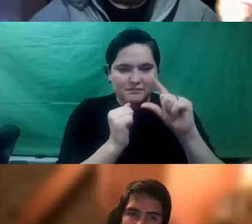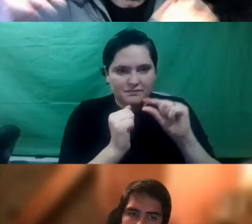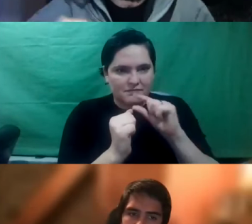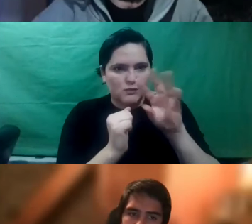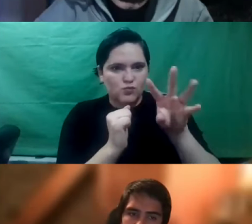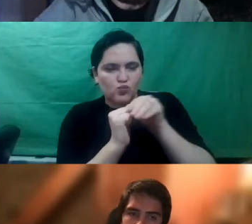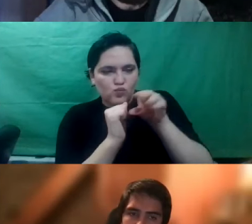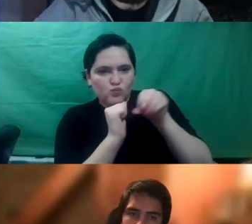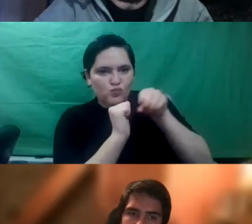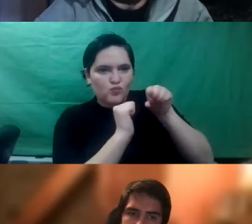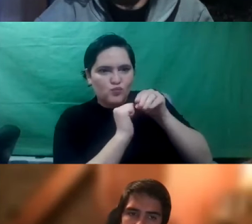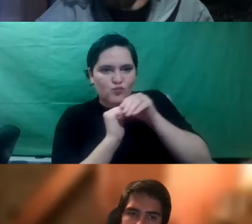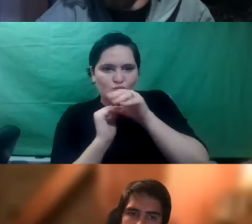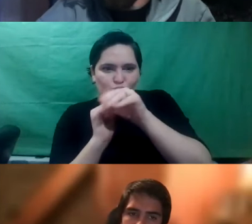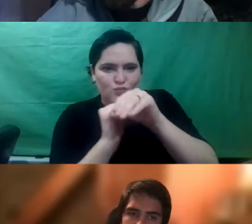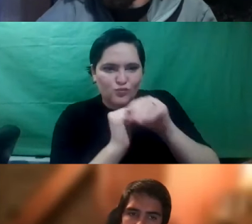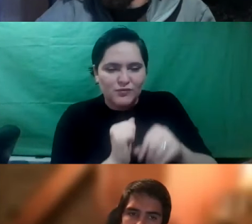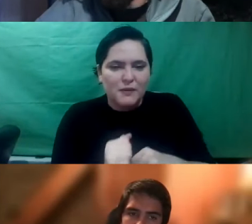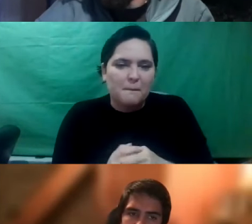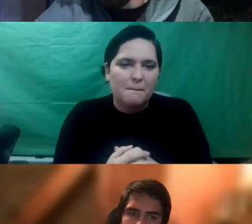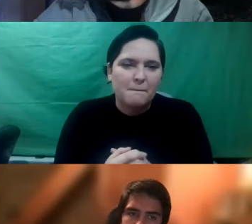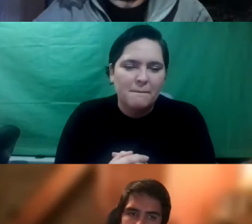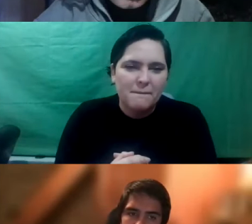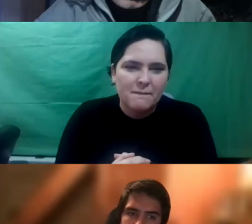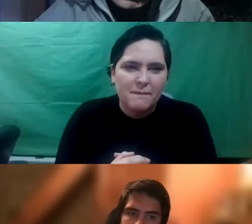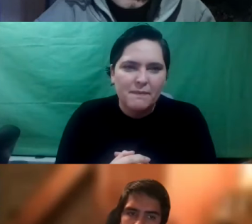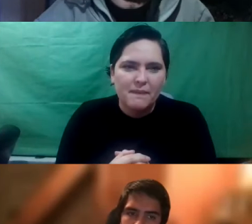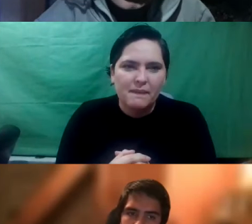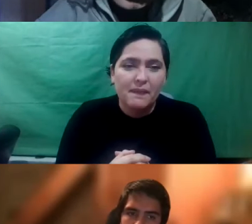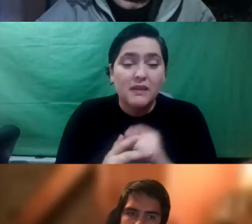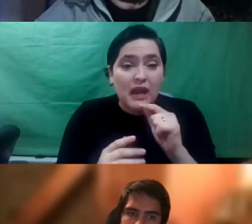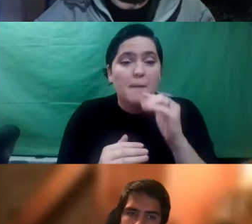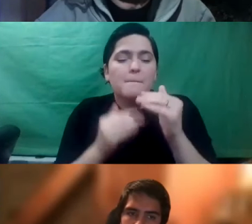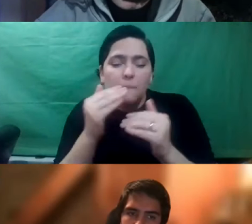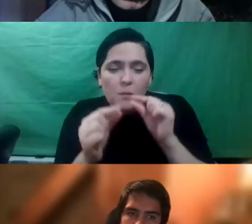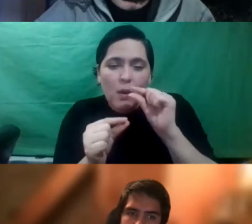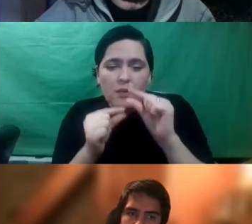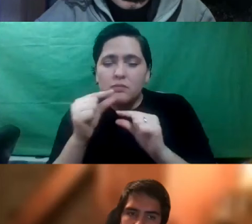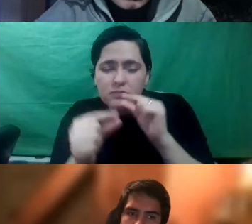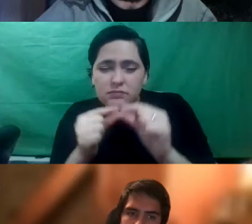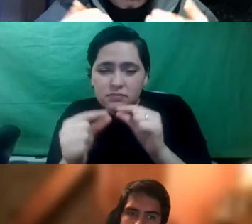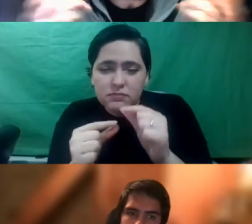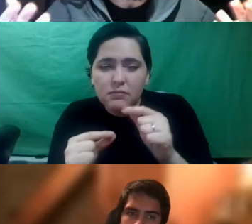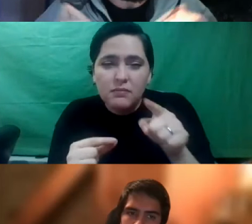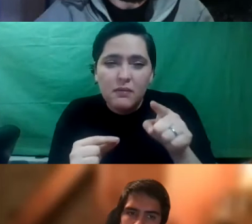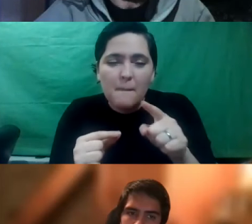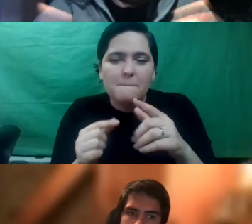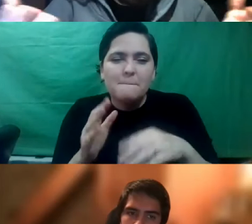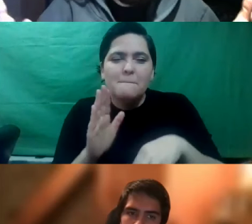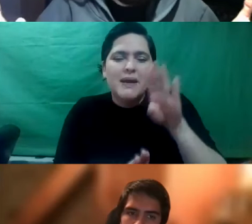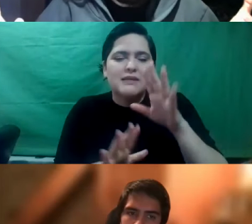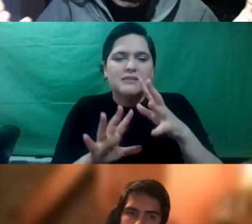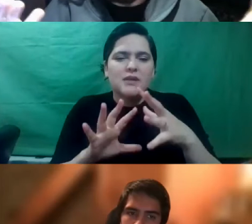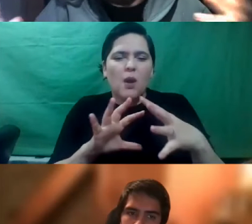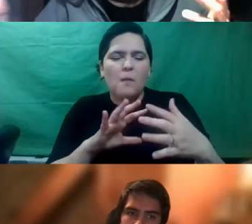dinámica enzimática, Michaelis-Menten, digamos. Entonces, por ahí se ha ido progresando un poquito a meterle un poco más de dinámica a la neuromodulación,